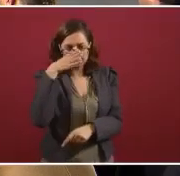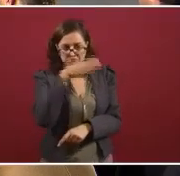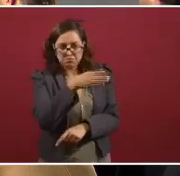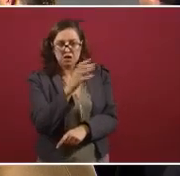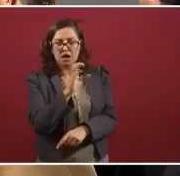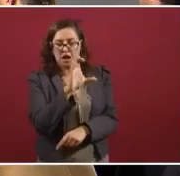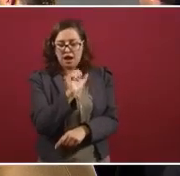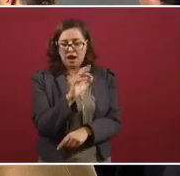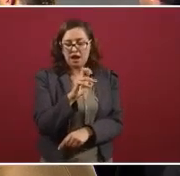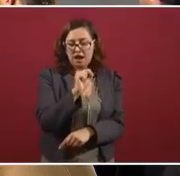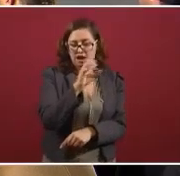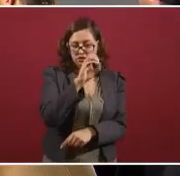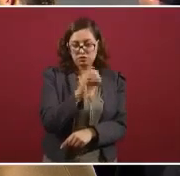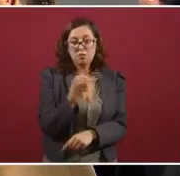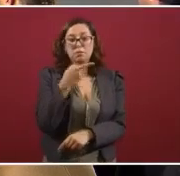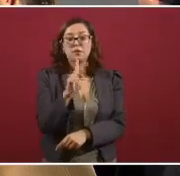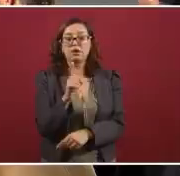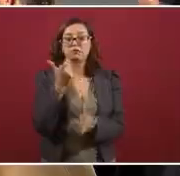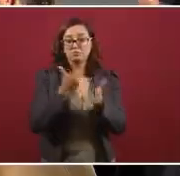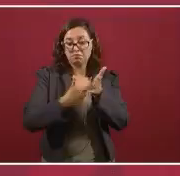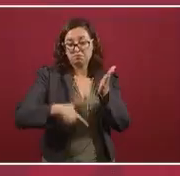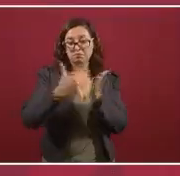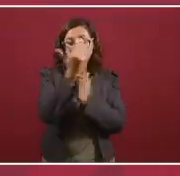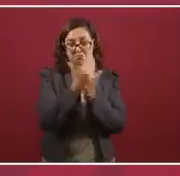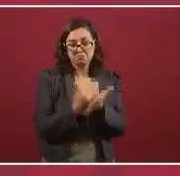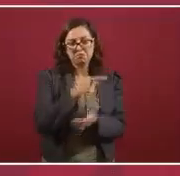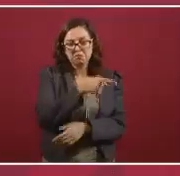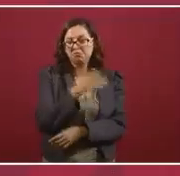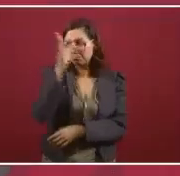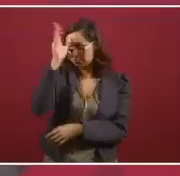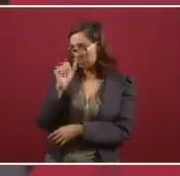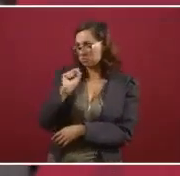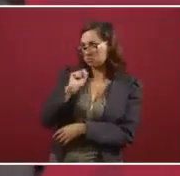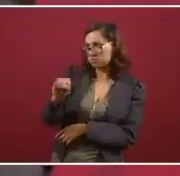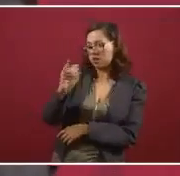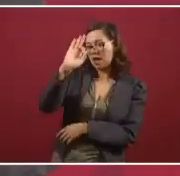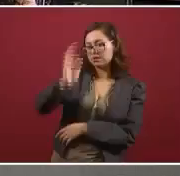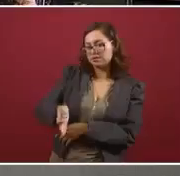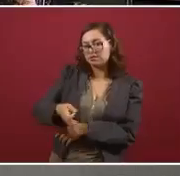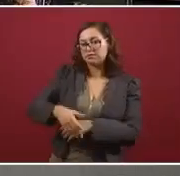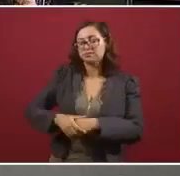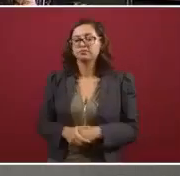transporte inferior a la de los Estados Unidos. A ver,